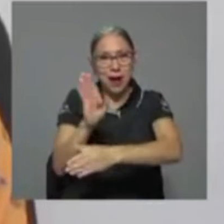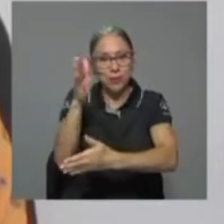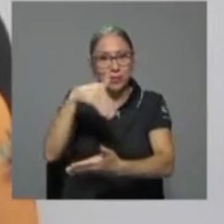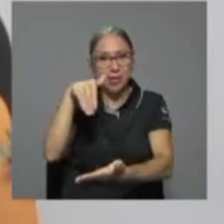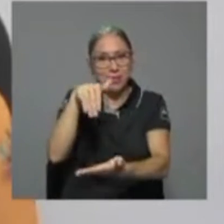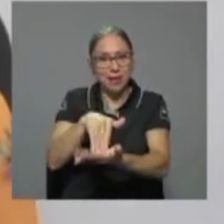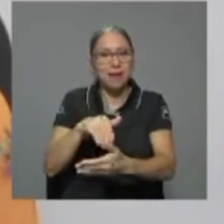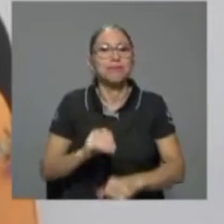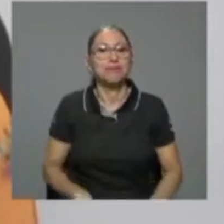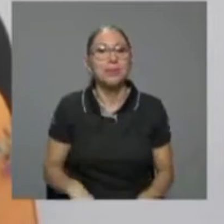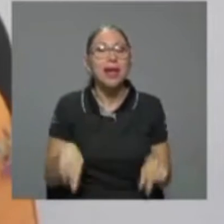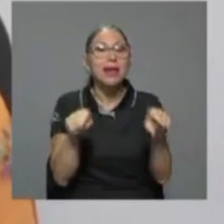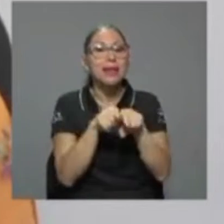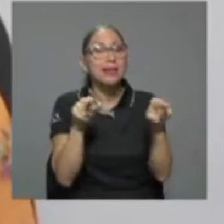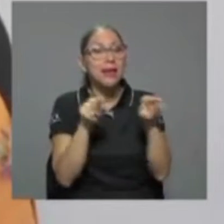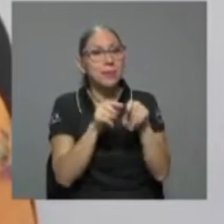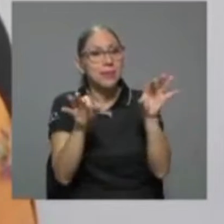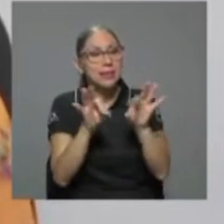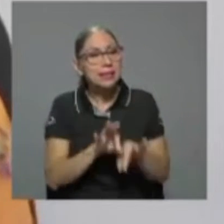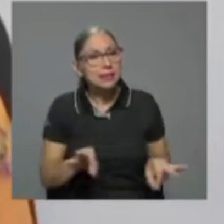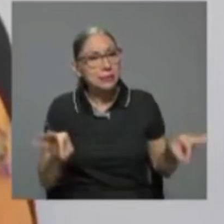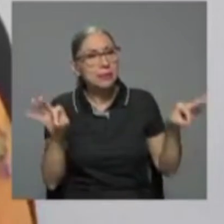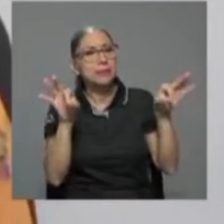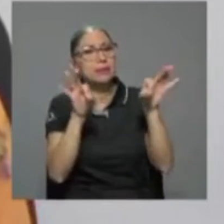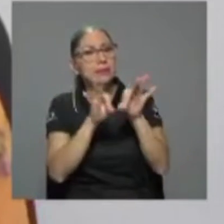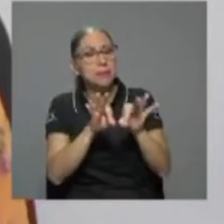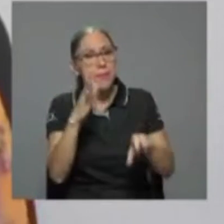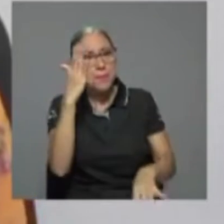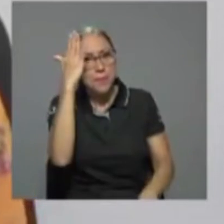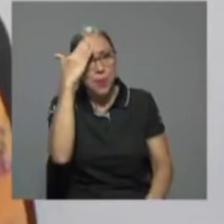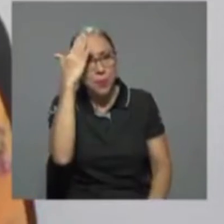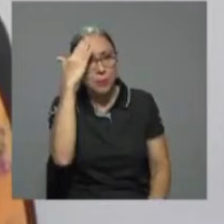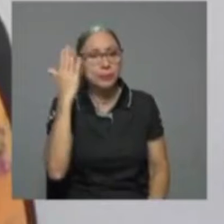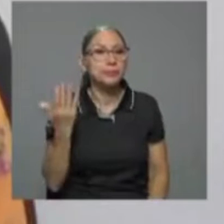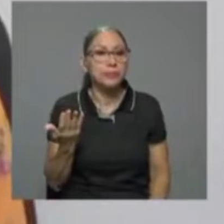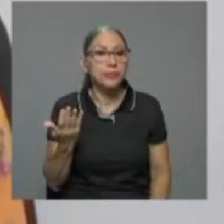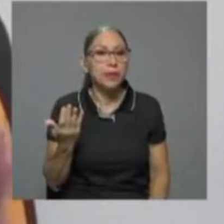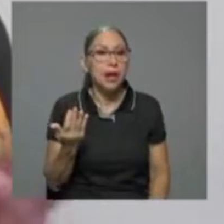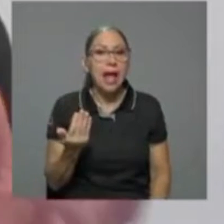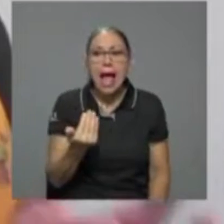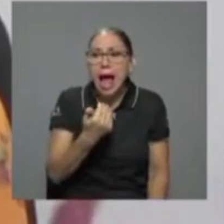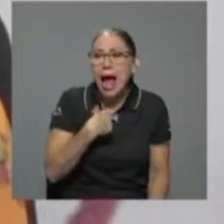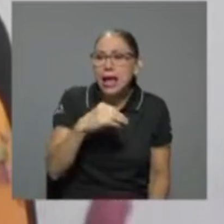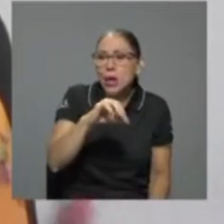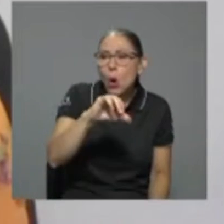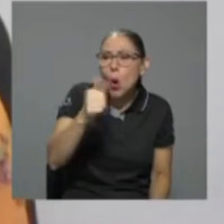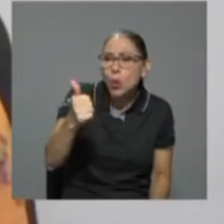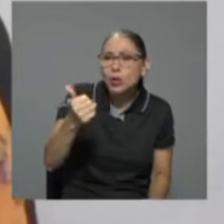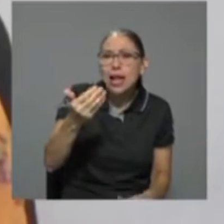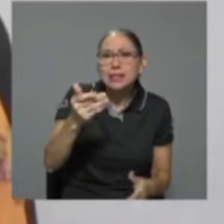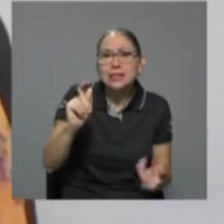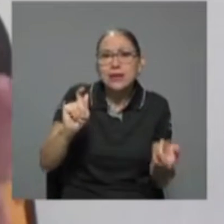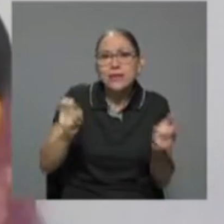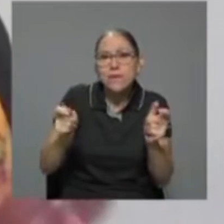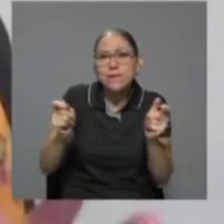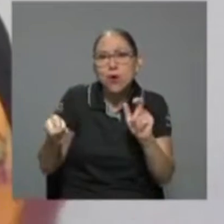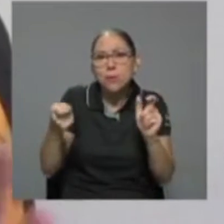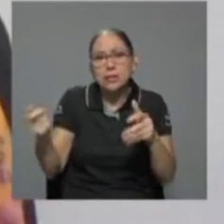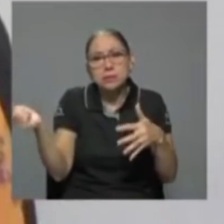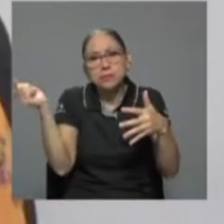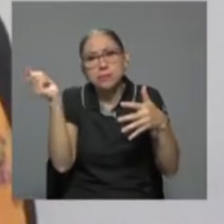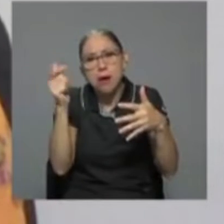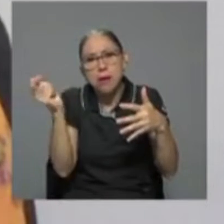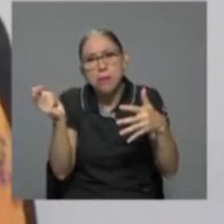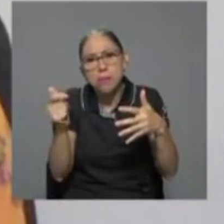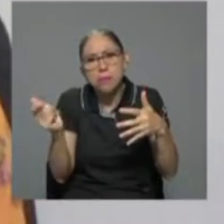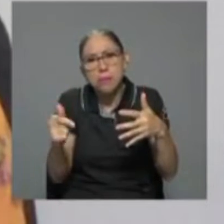Central. También es importante tener en cuenta que hay otra serie de reformas que se empiezan a implementar